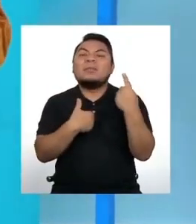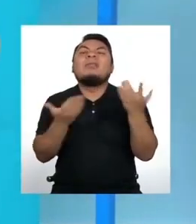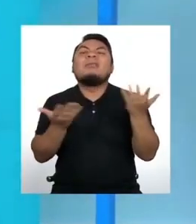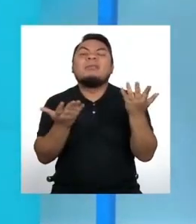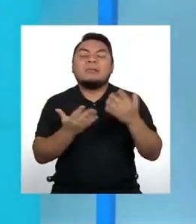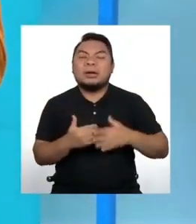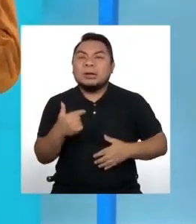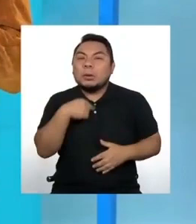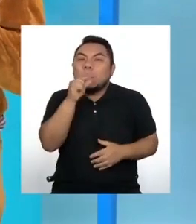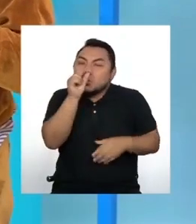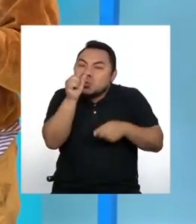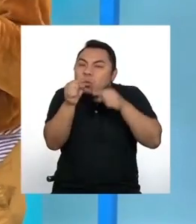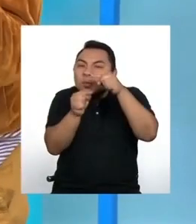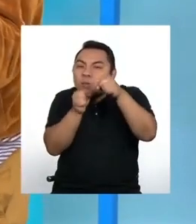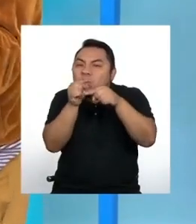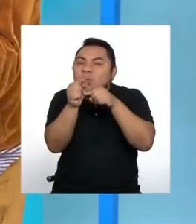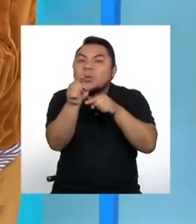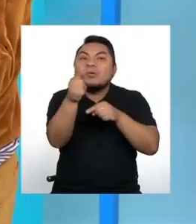Ruf, ruf.